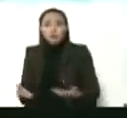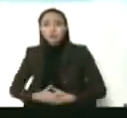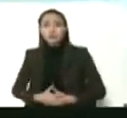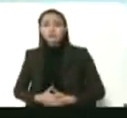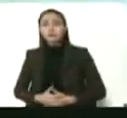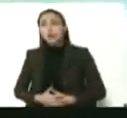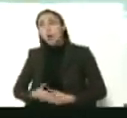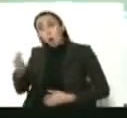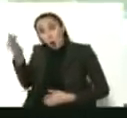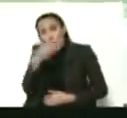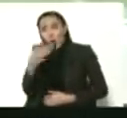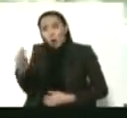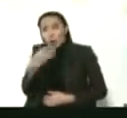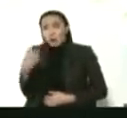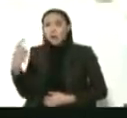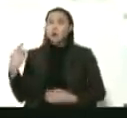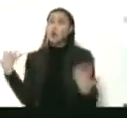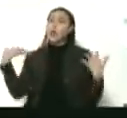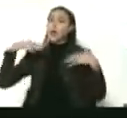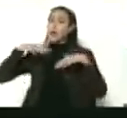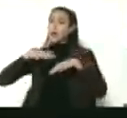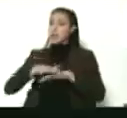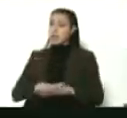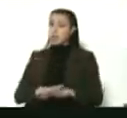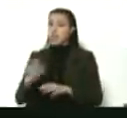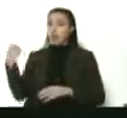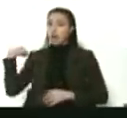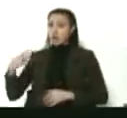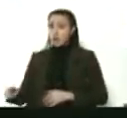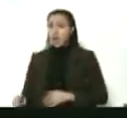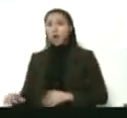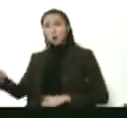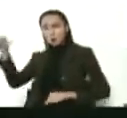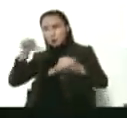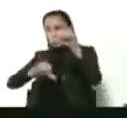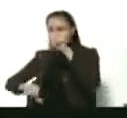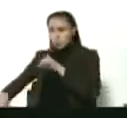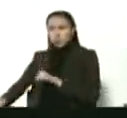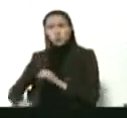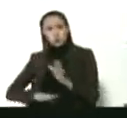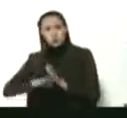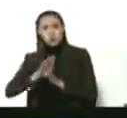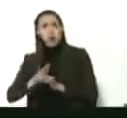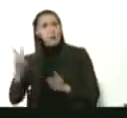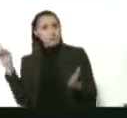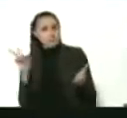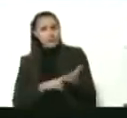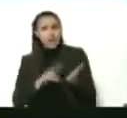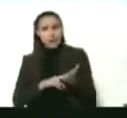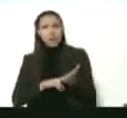los tratamientos integrales, los protocolos más avanzados del mundo. Esa es la verdad que